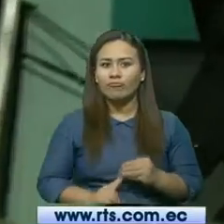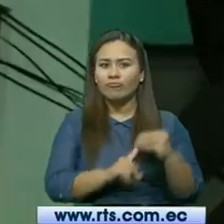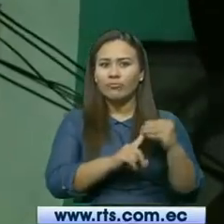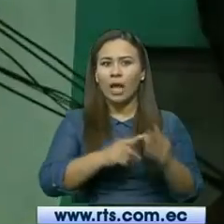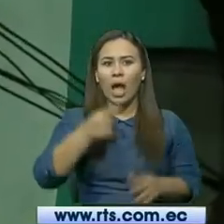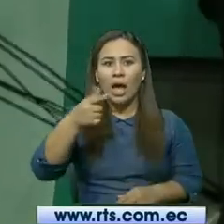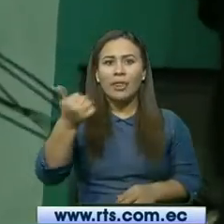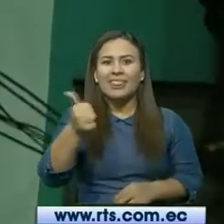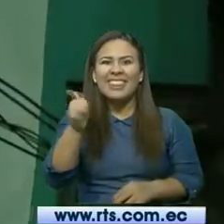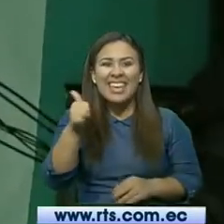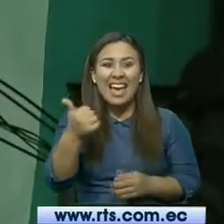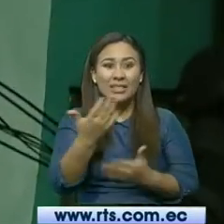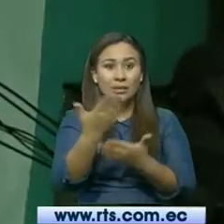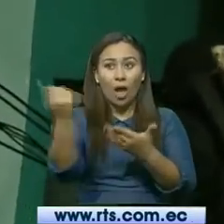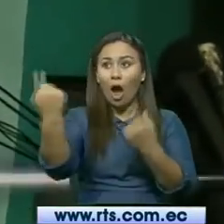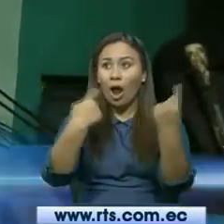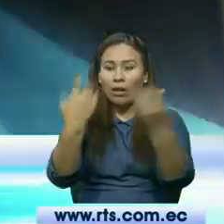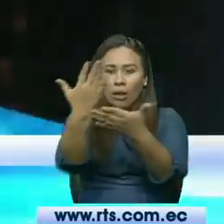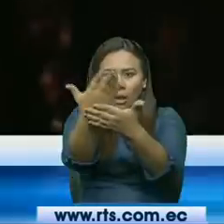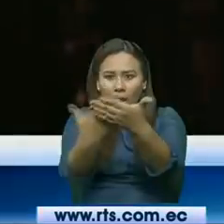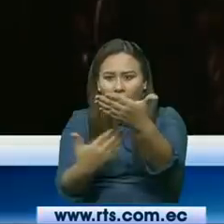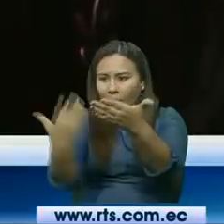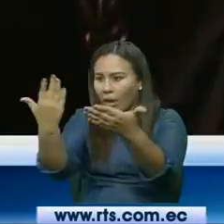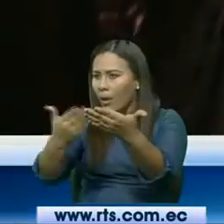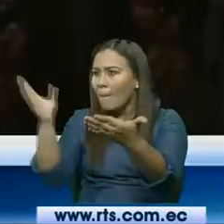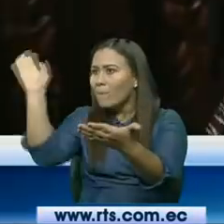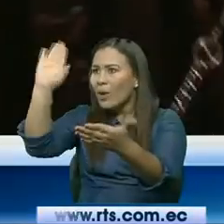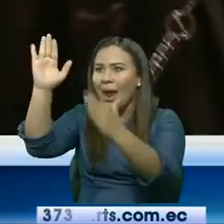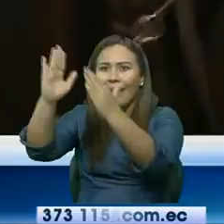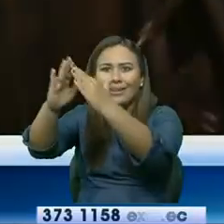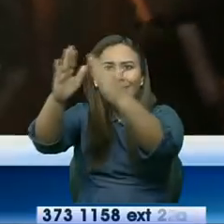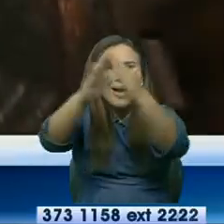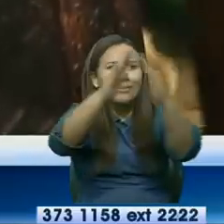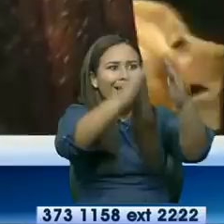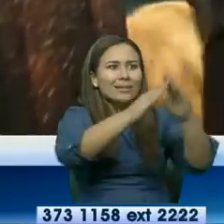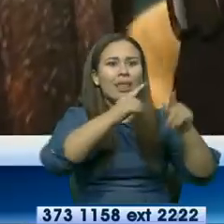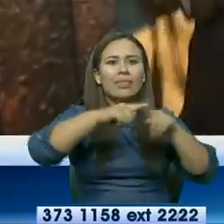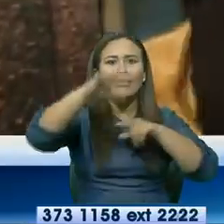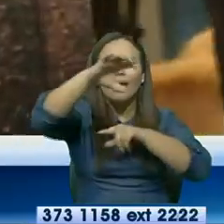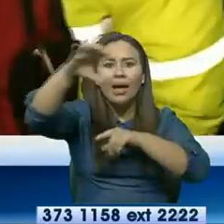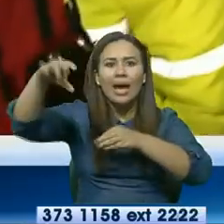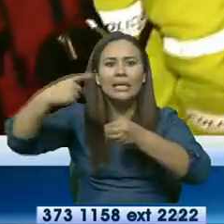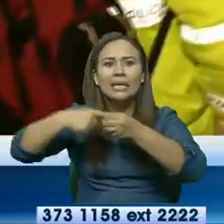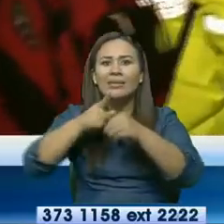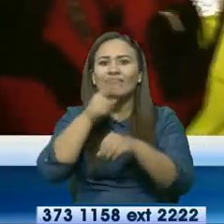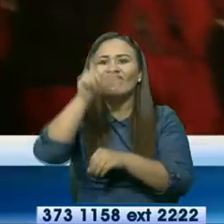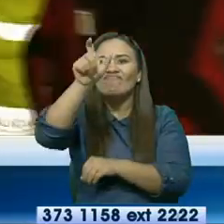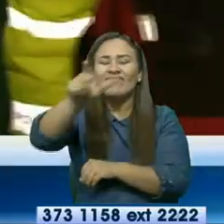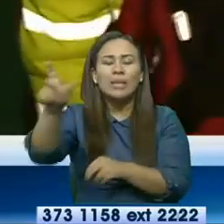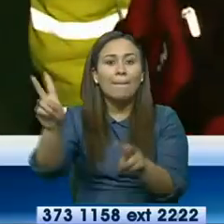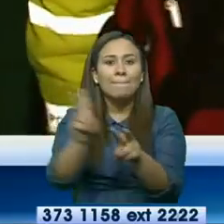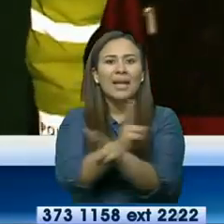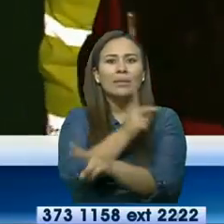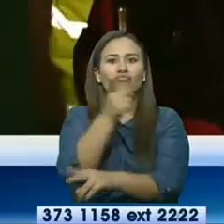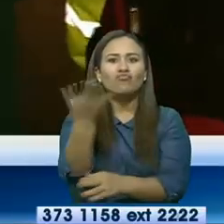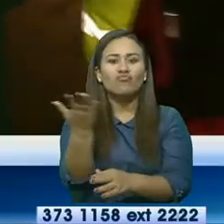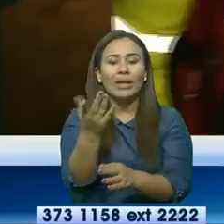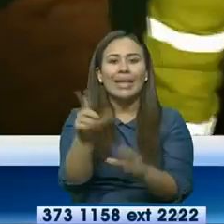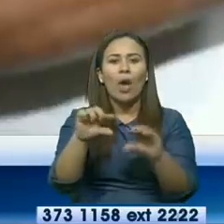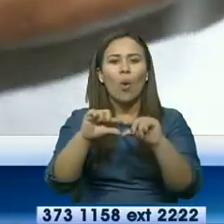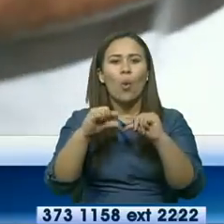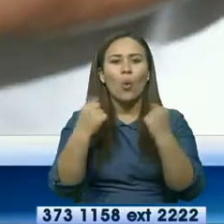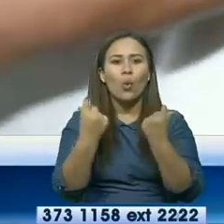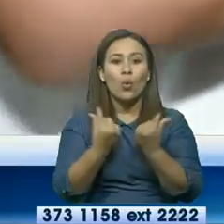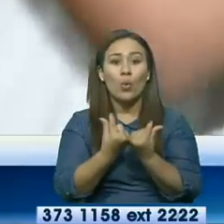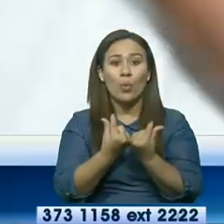para llenar domicilios y locales en diferentes puntos de la capital iban tras los presuntos integrantes de una bien organizada banda dedicada